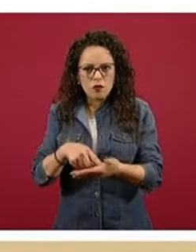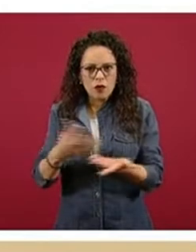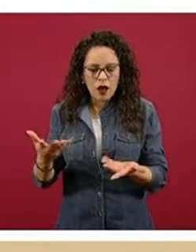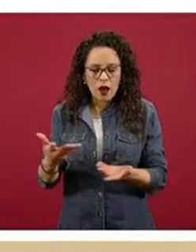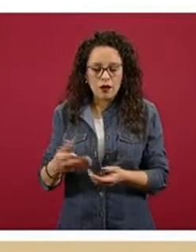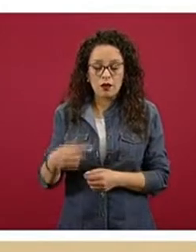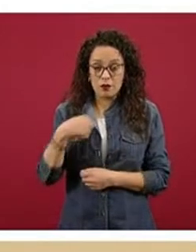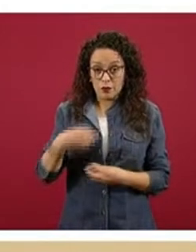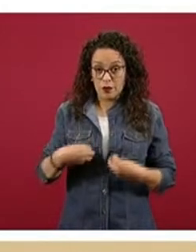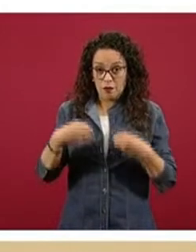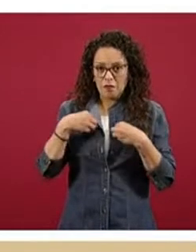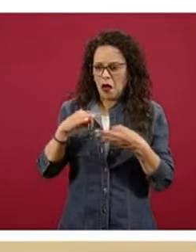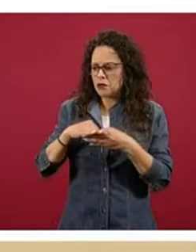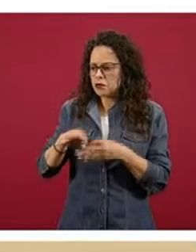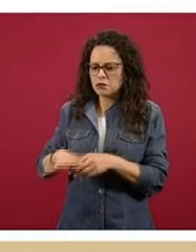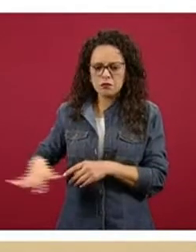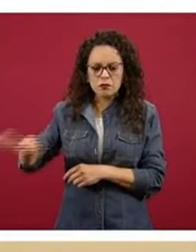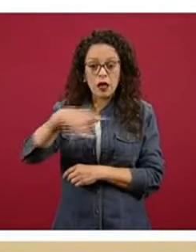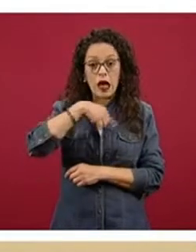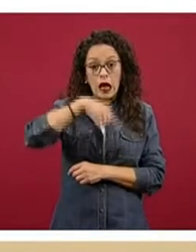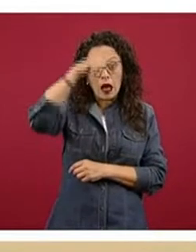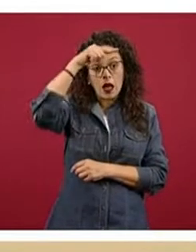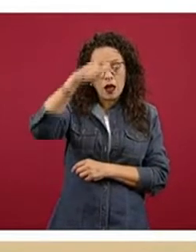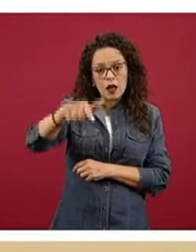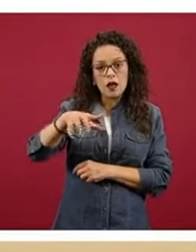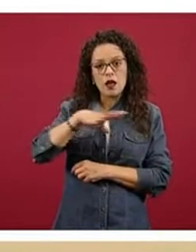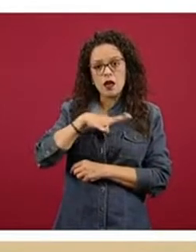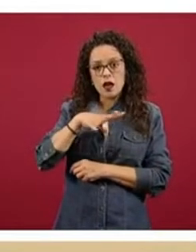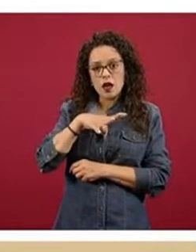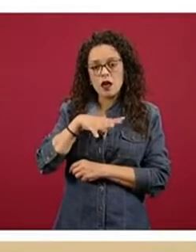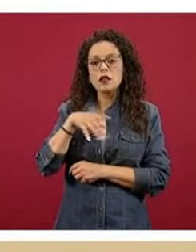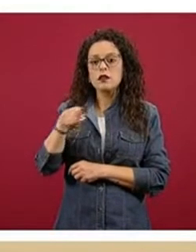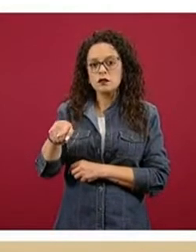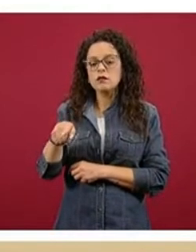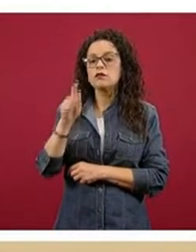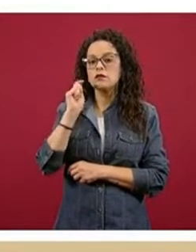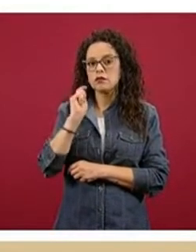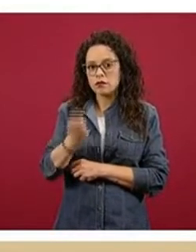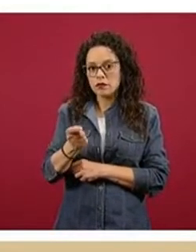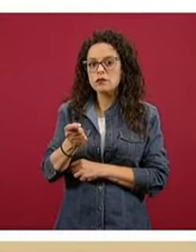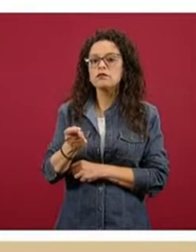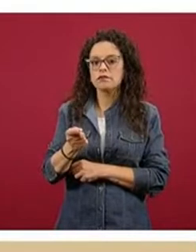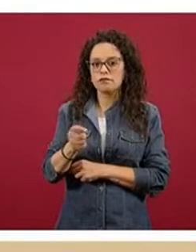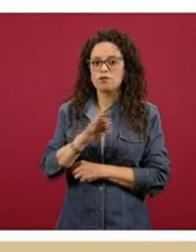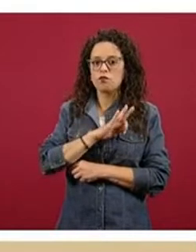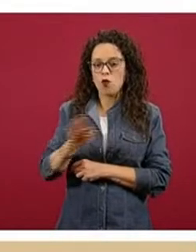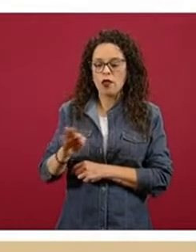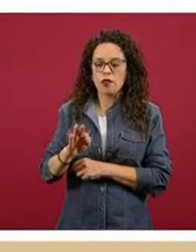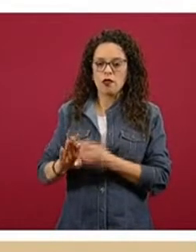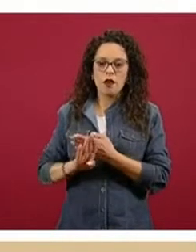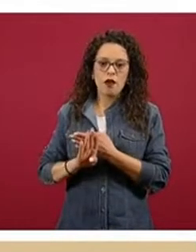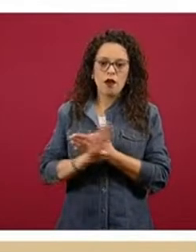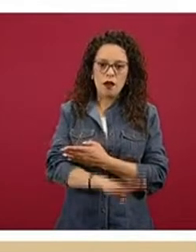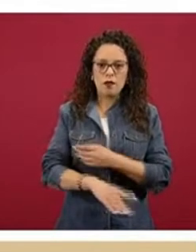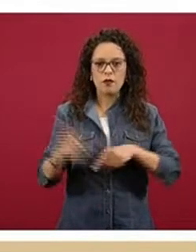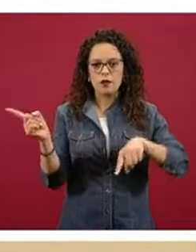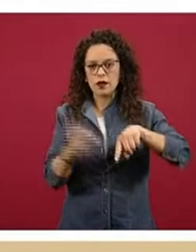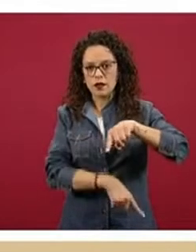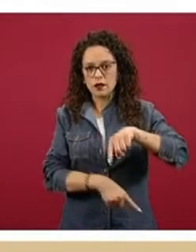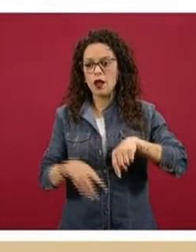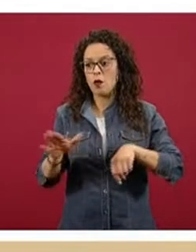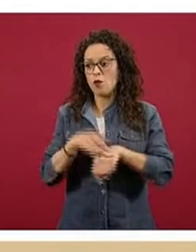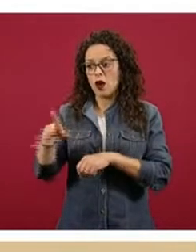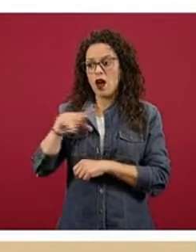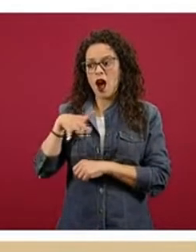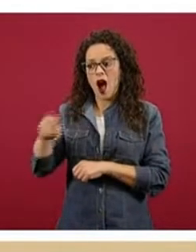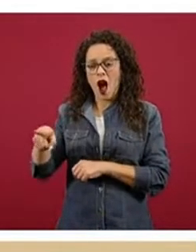casa, nosotros identificamos que hay actividades que se pueden realizar para disminuir o para eliminar los criaderos, pues